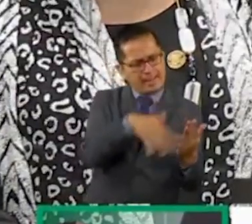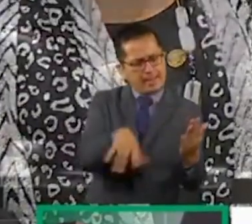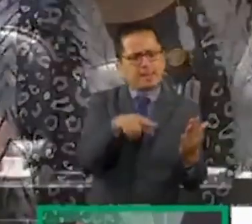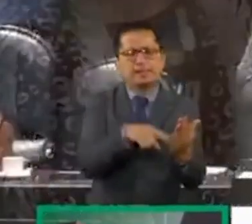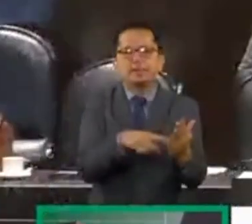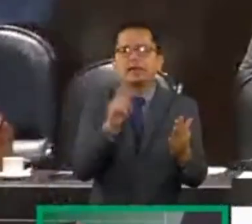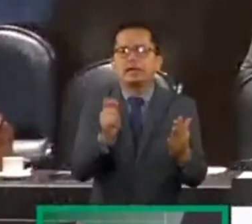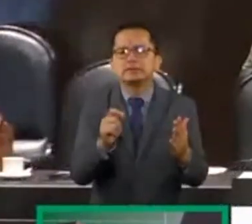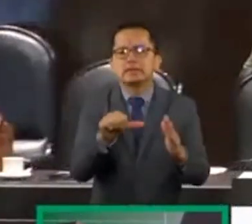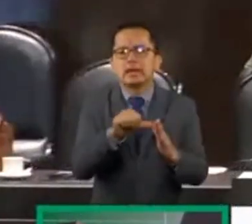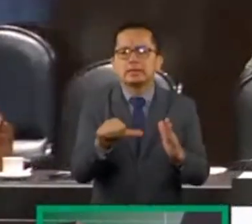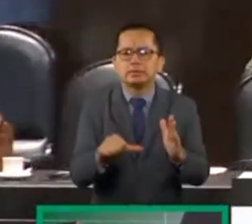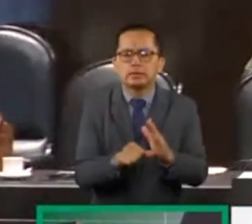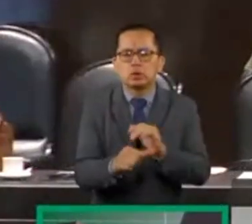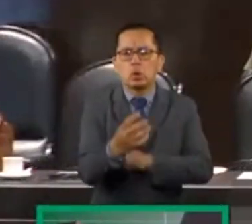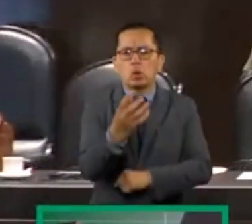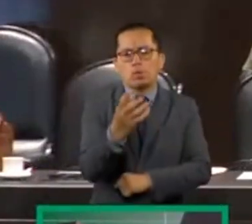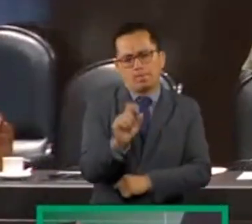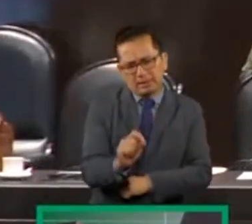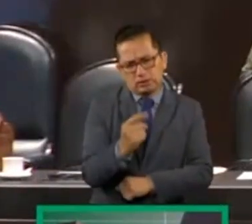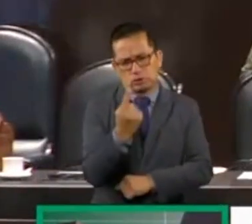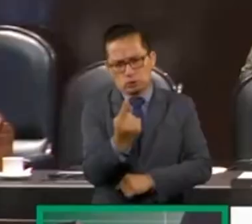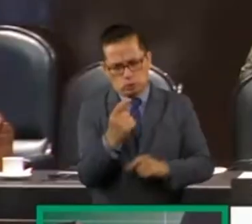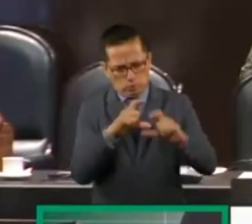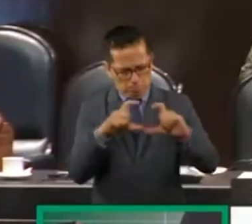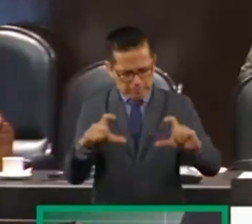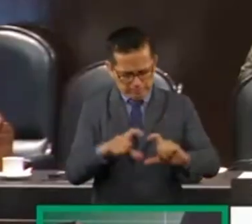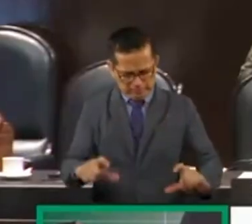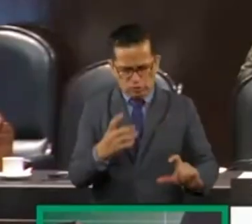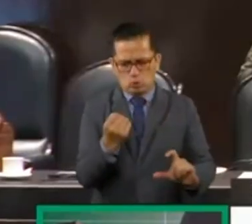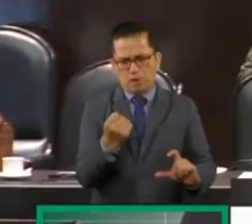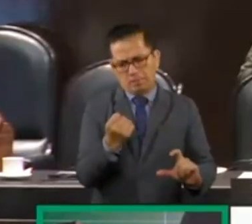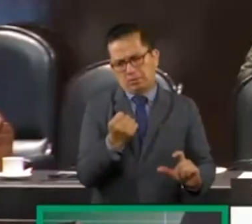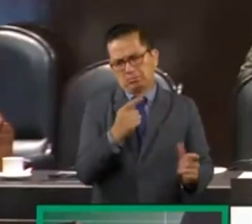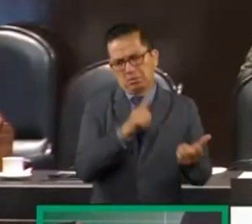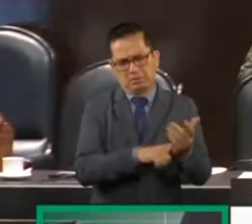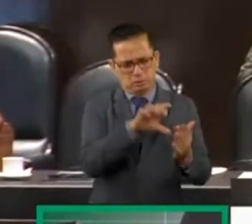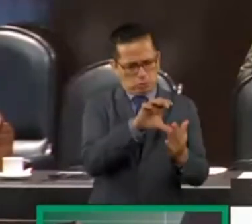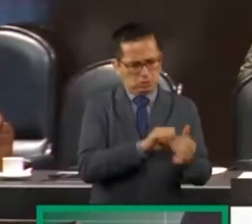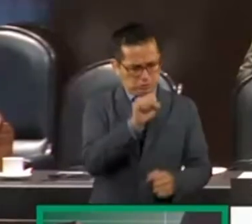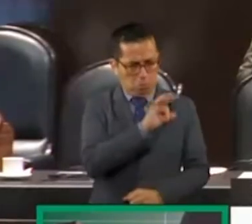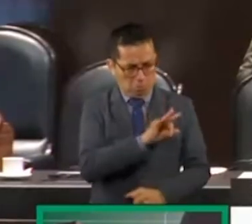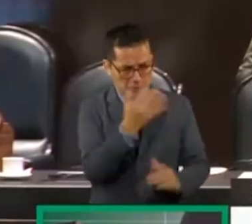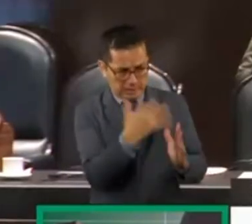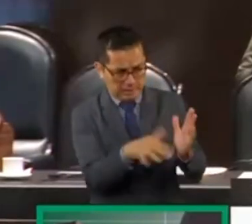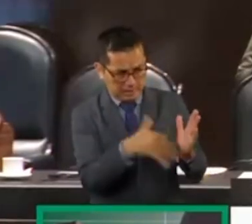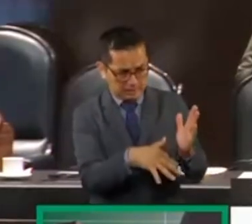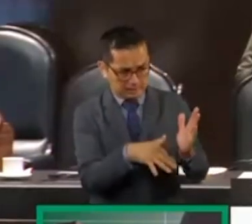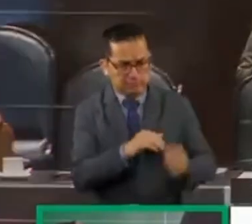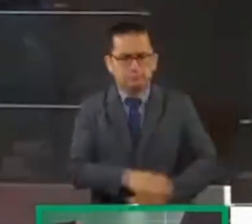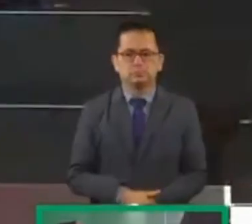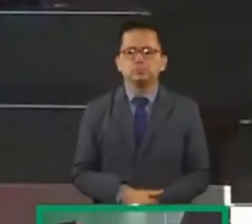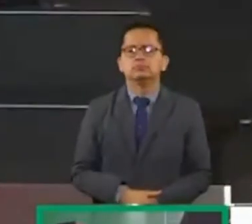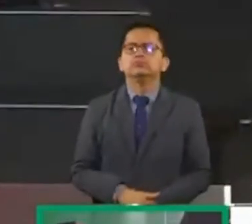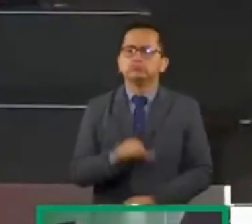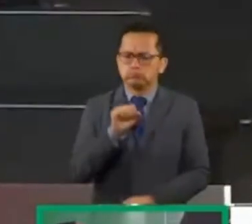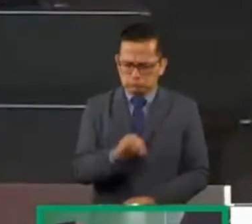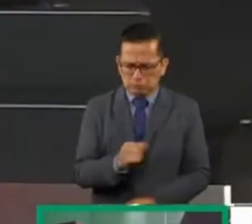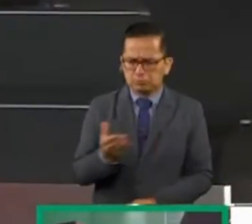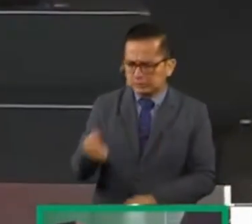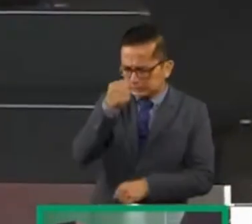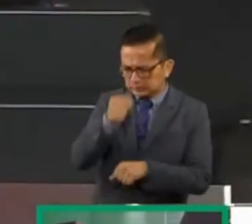21, párrafo 9 de nuestra Constitución. Se concede la moción de ilustración. Pido a la Secretaría desahogue la